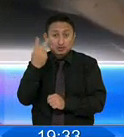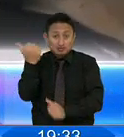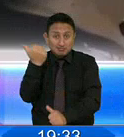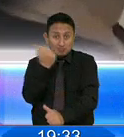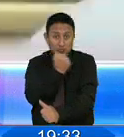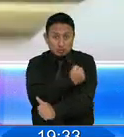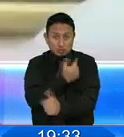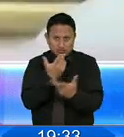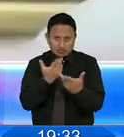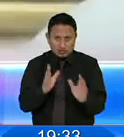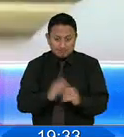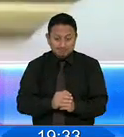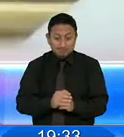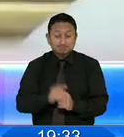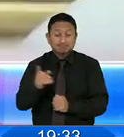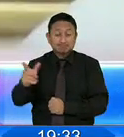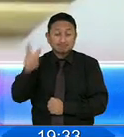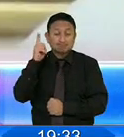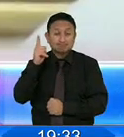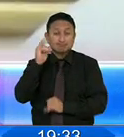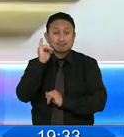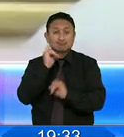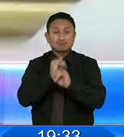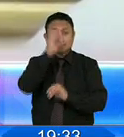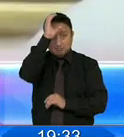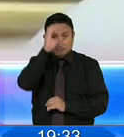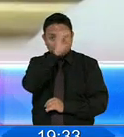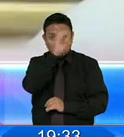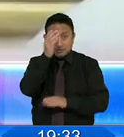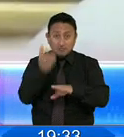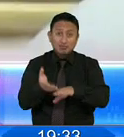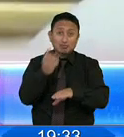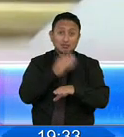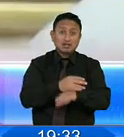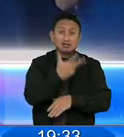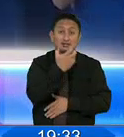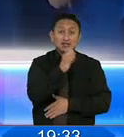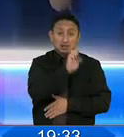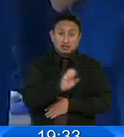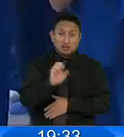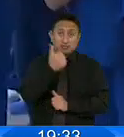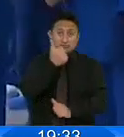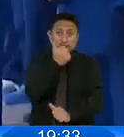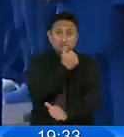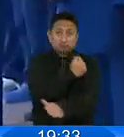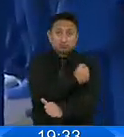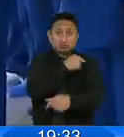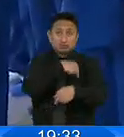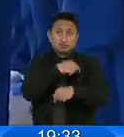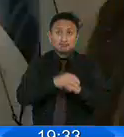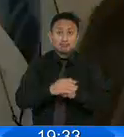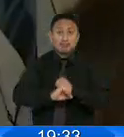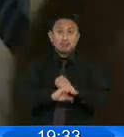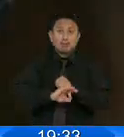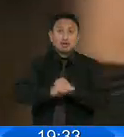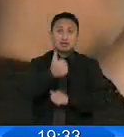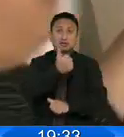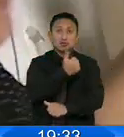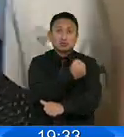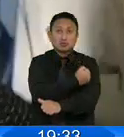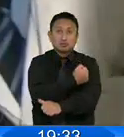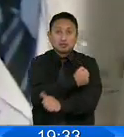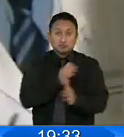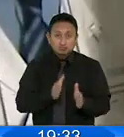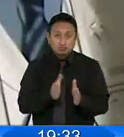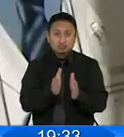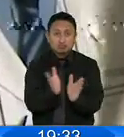coronavirus. El máximo líder de la Iglesia Católica había recibido la primera el 13 de enero, en el marco de la campaña de vacunación iniciada por el Vaticano para